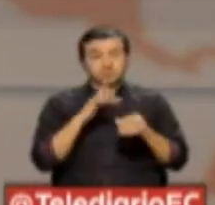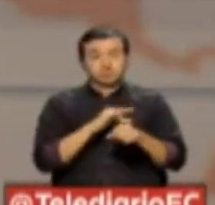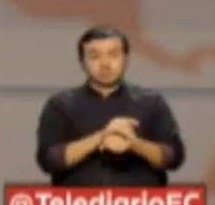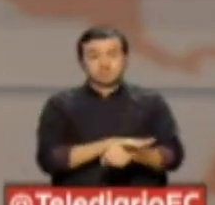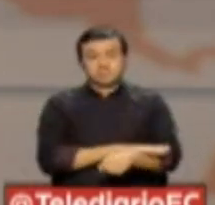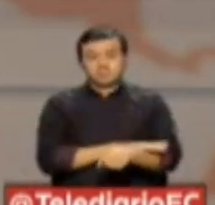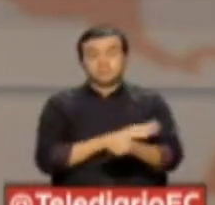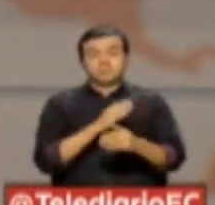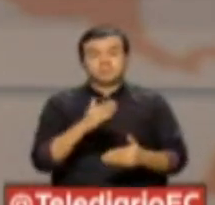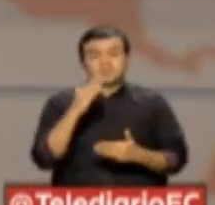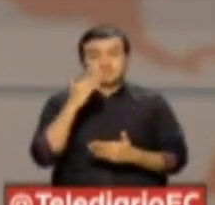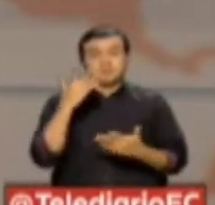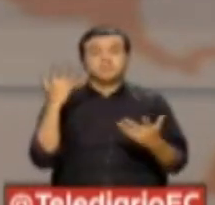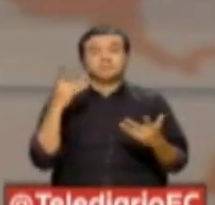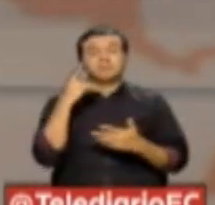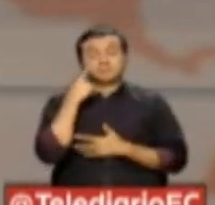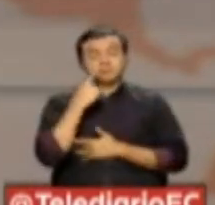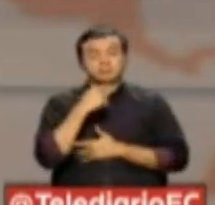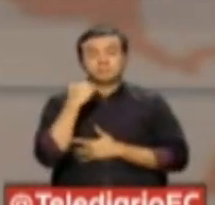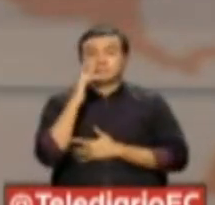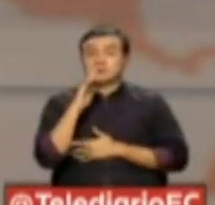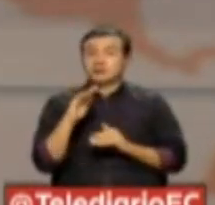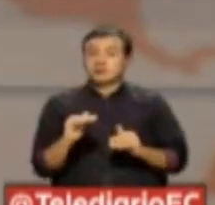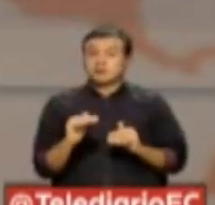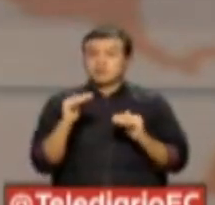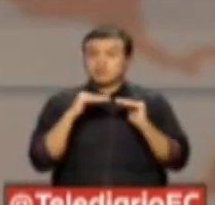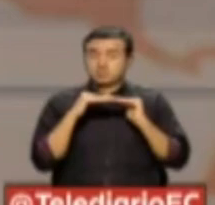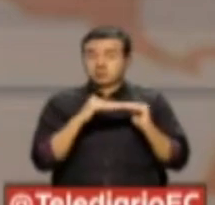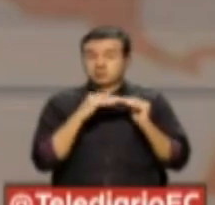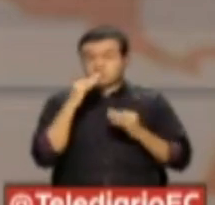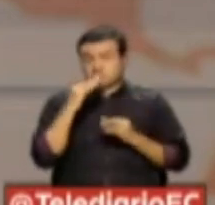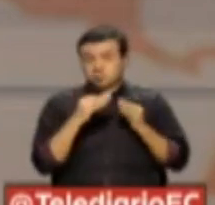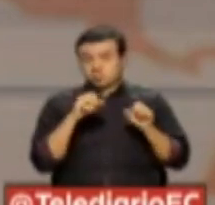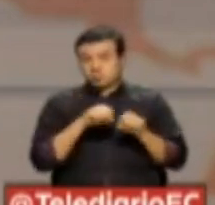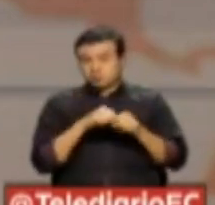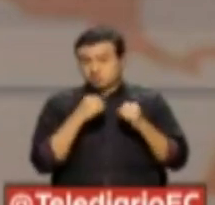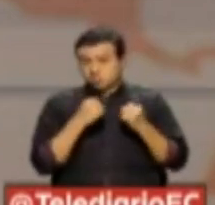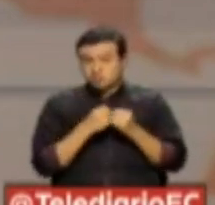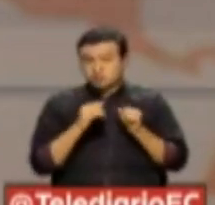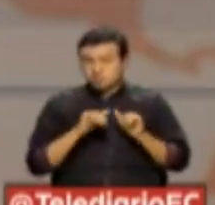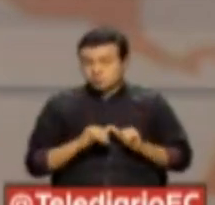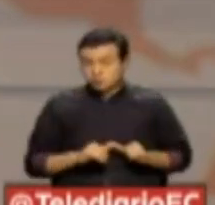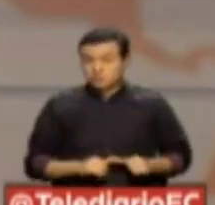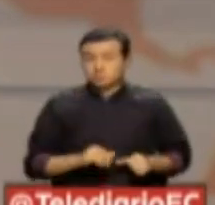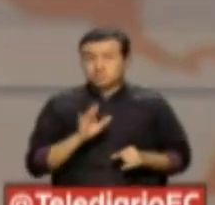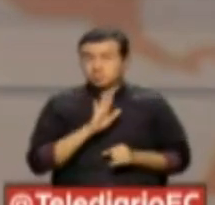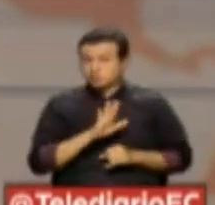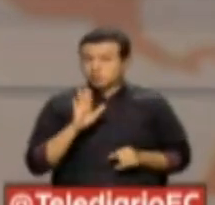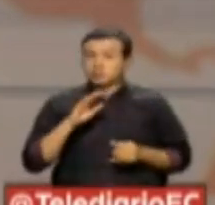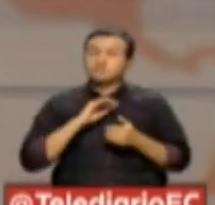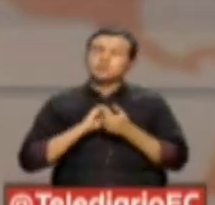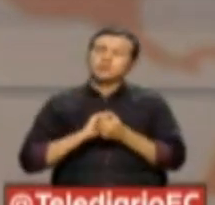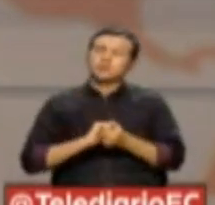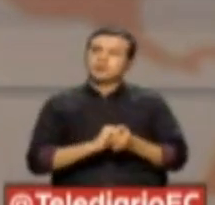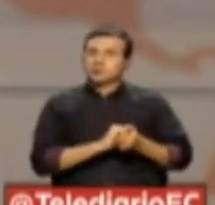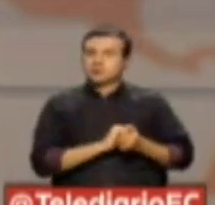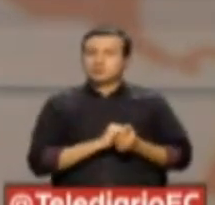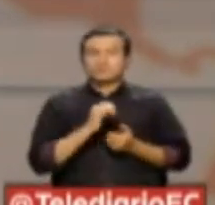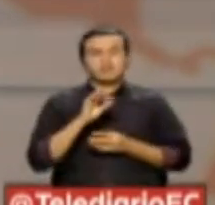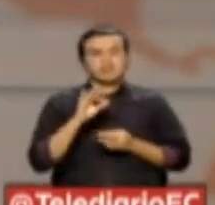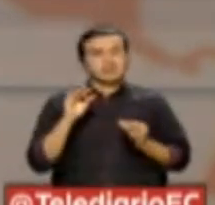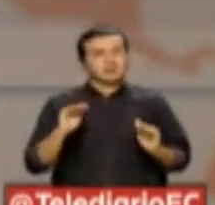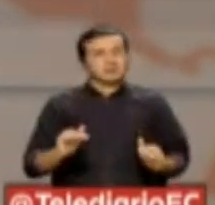política en la búsqueda de mayores niveles de equidad de justicia social de prosperidad de solidaridad de